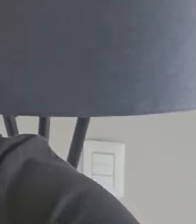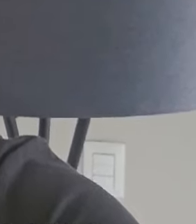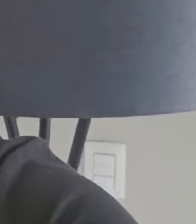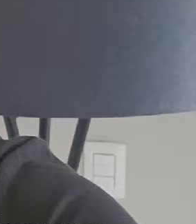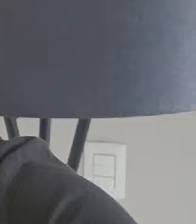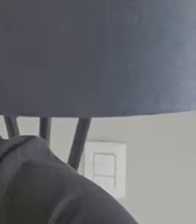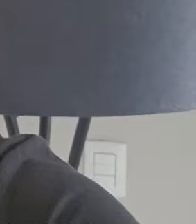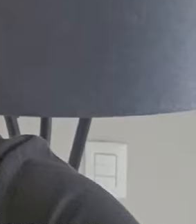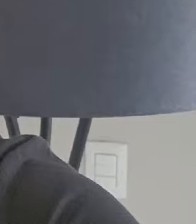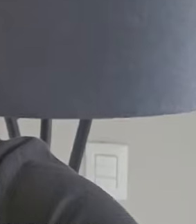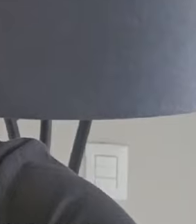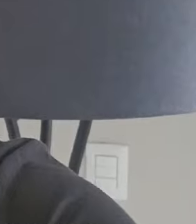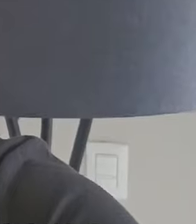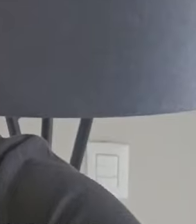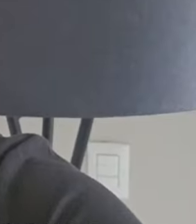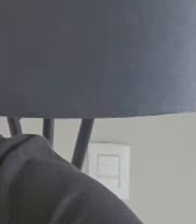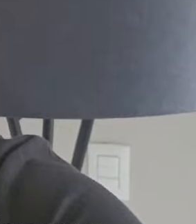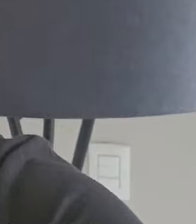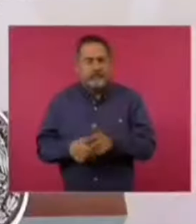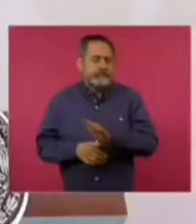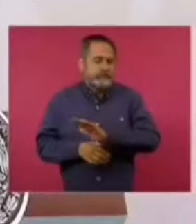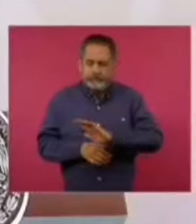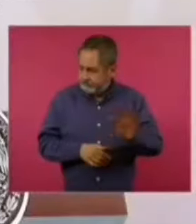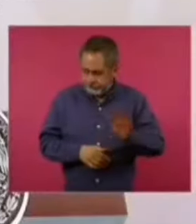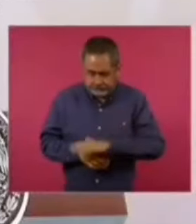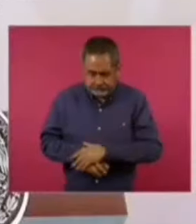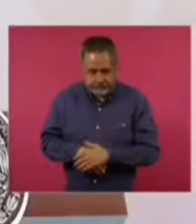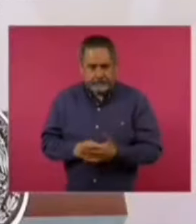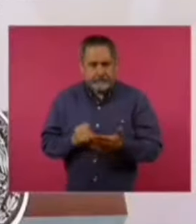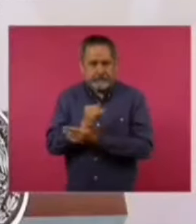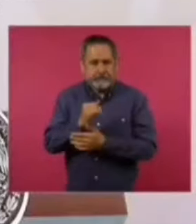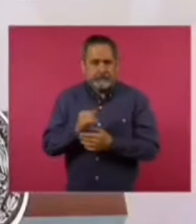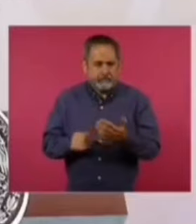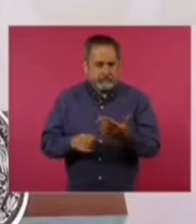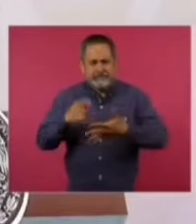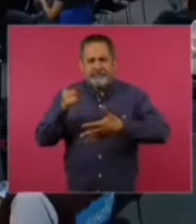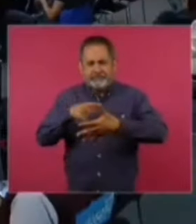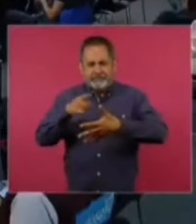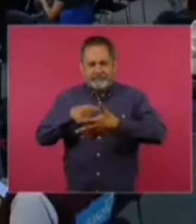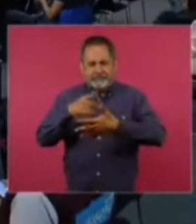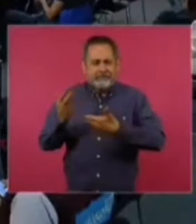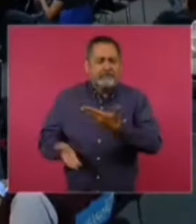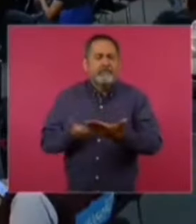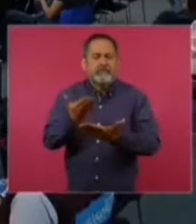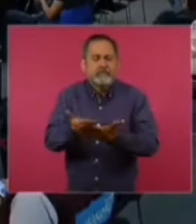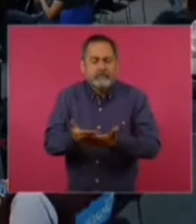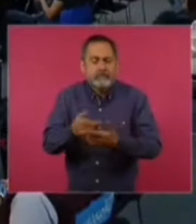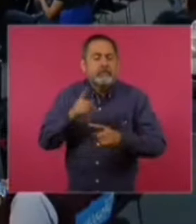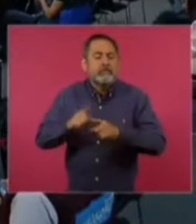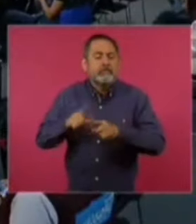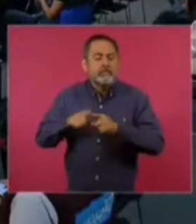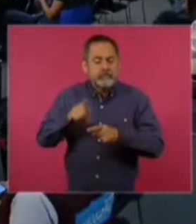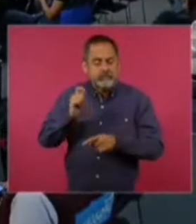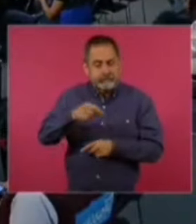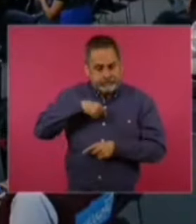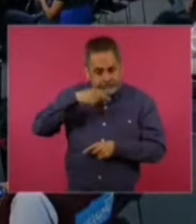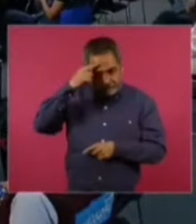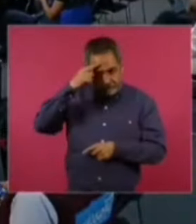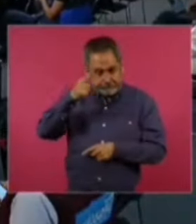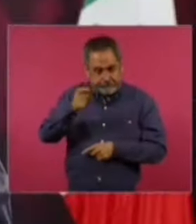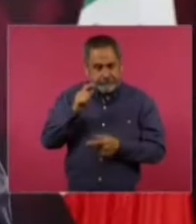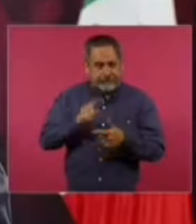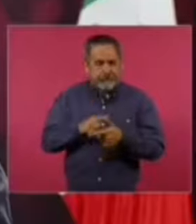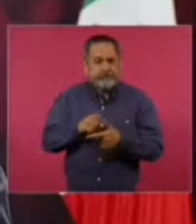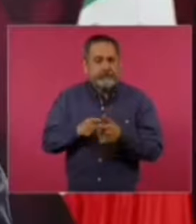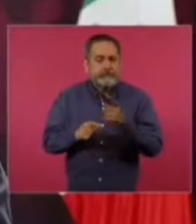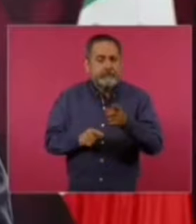que hay que aprovechar también el momento a resolver. Y la quinta propuesta es la de